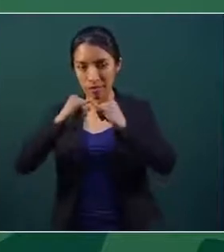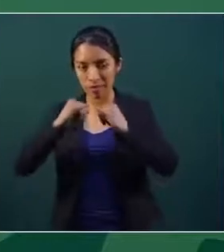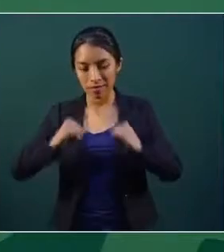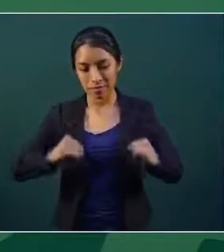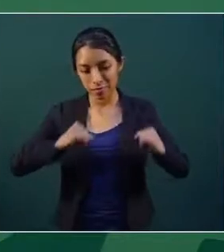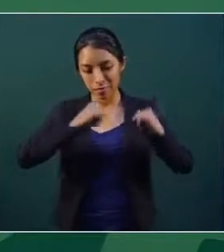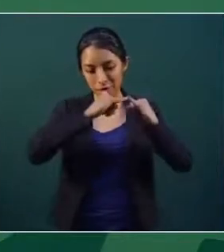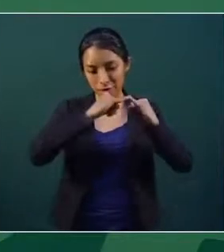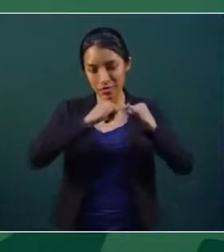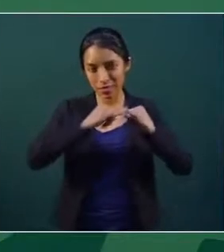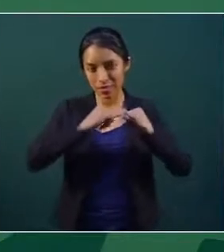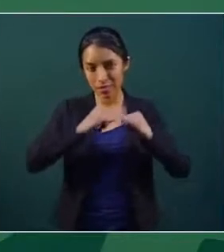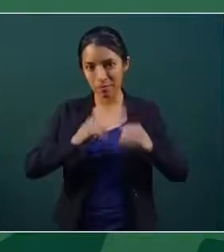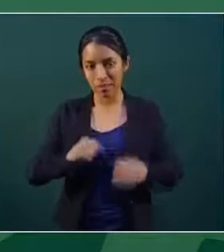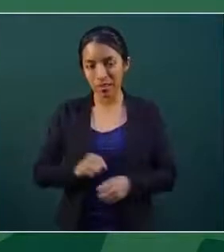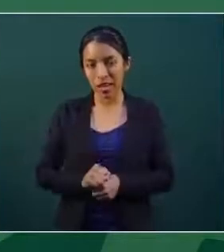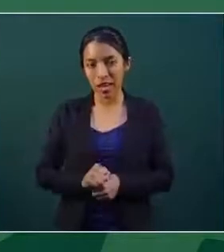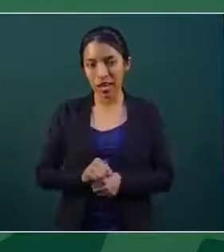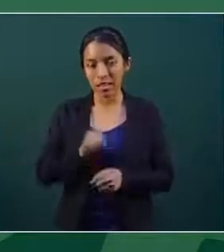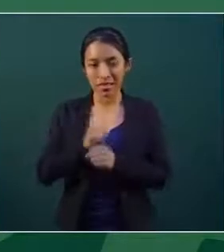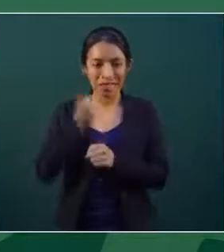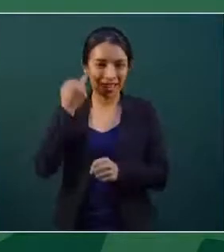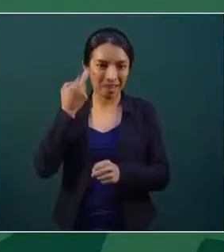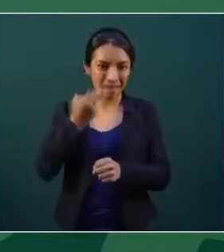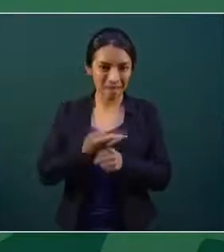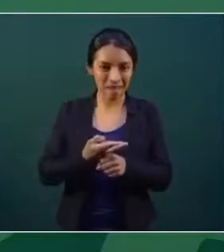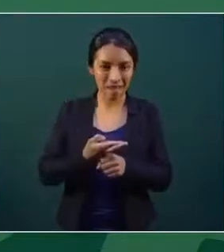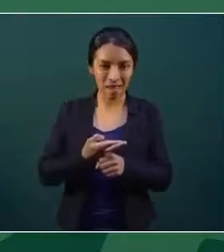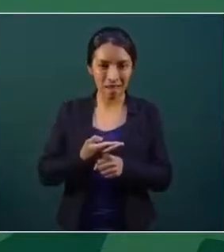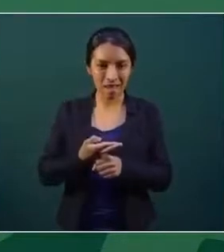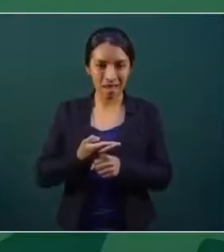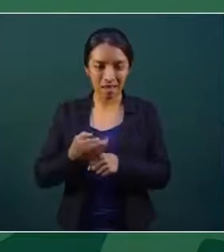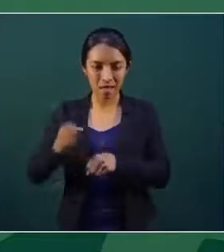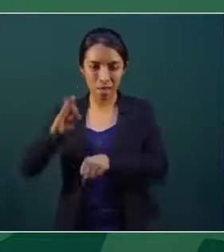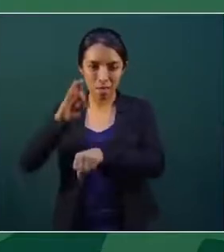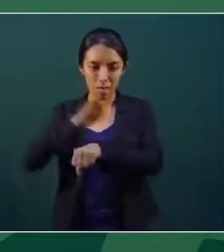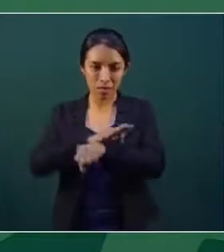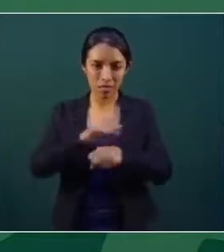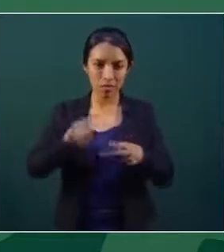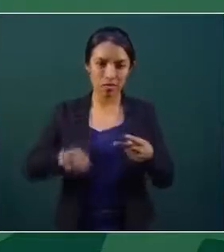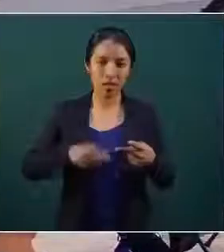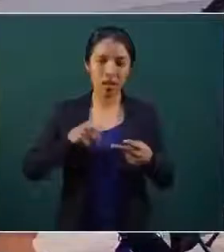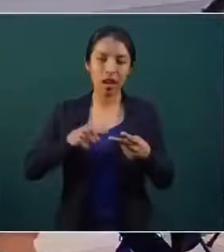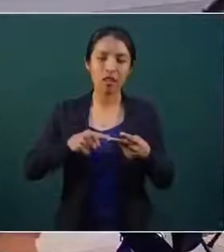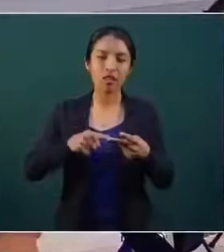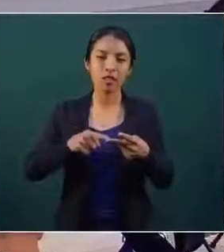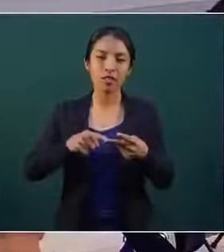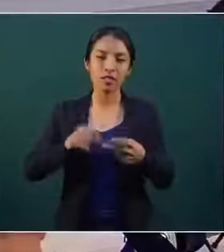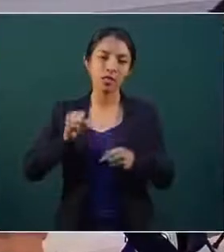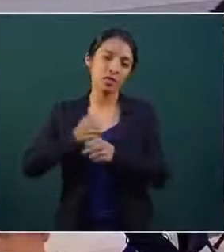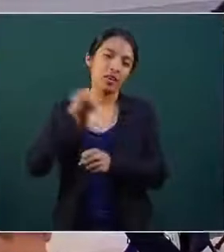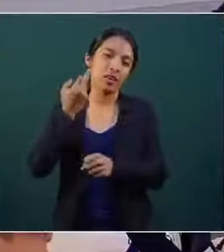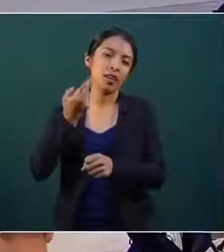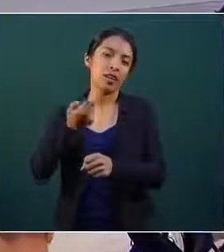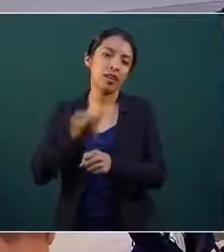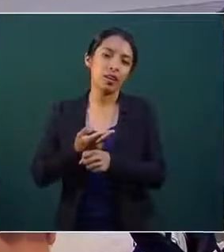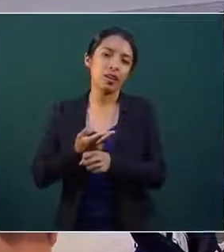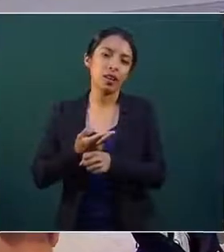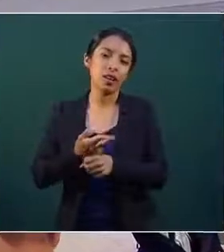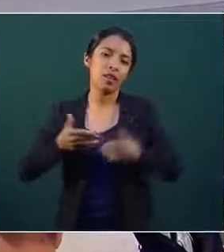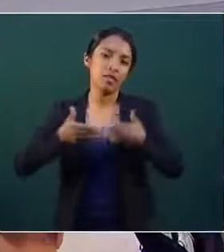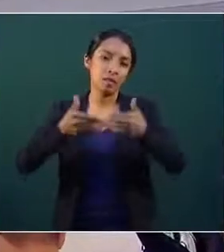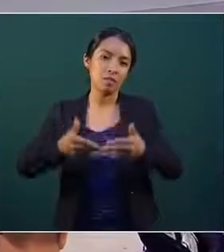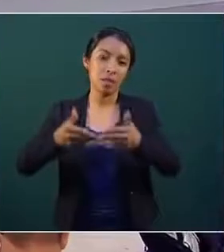la Secretaría de la Defensa y la Secretaría de Marina, son